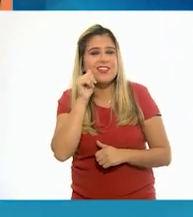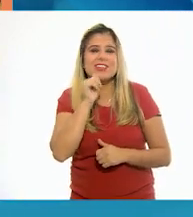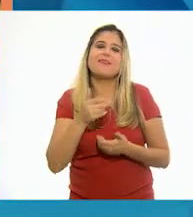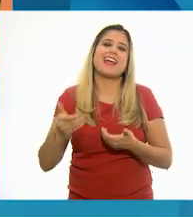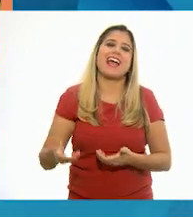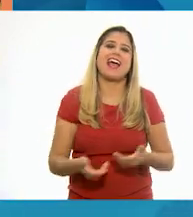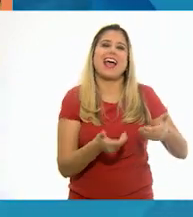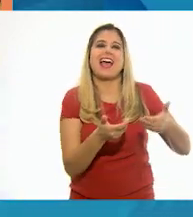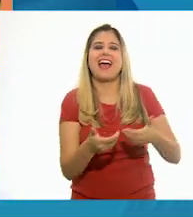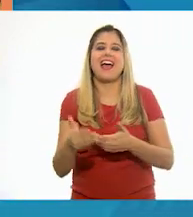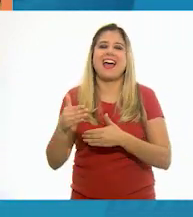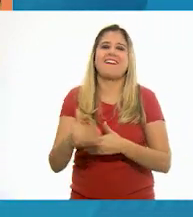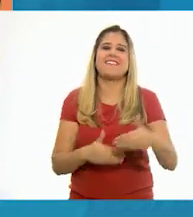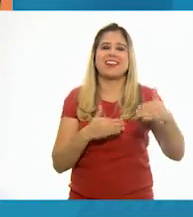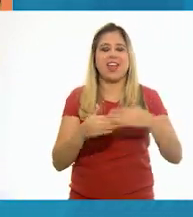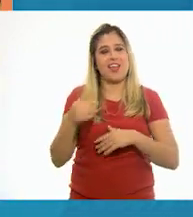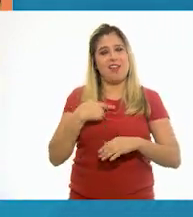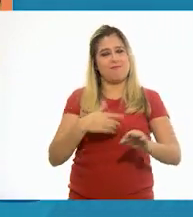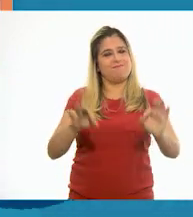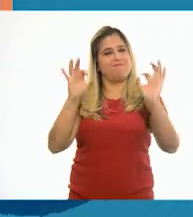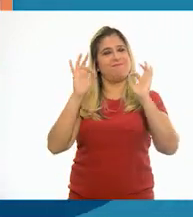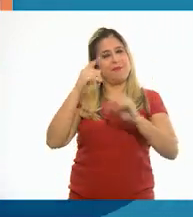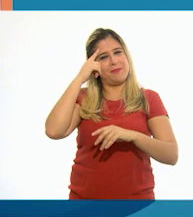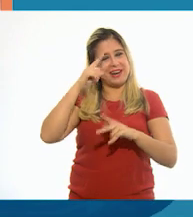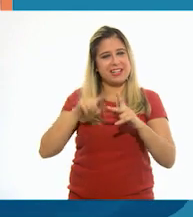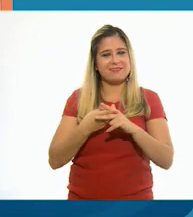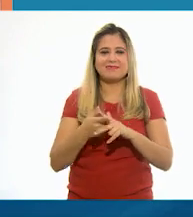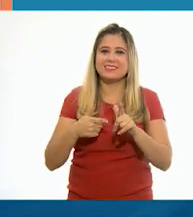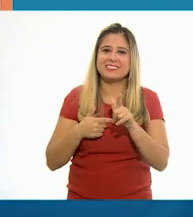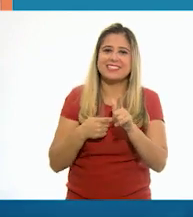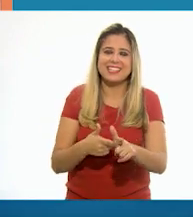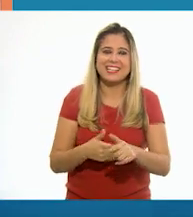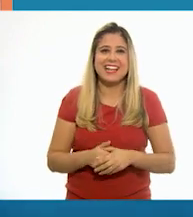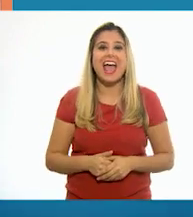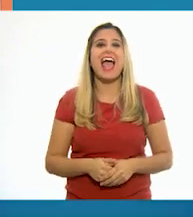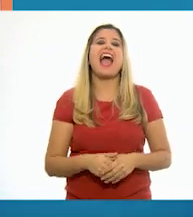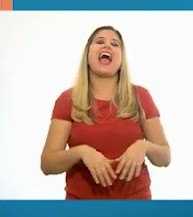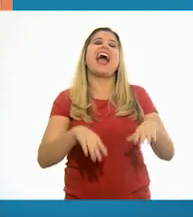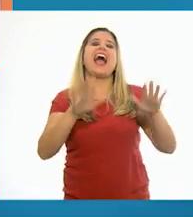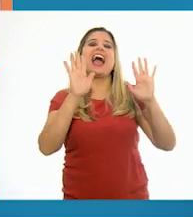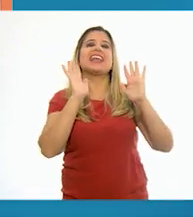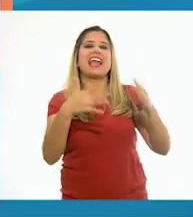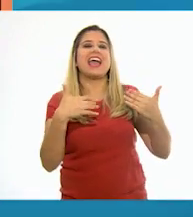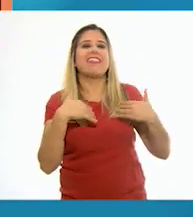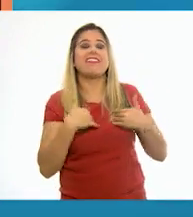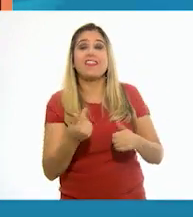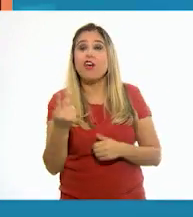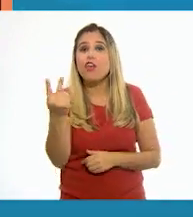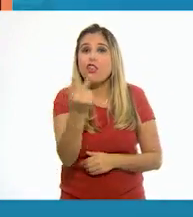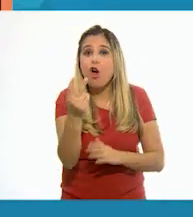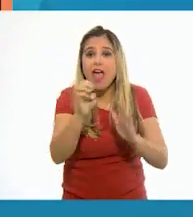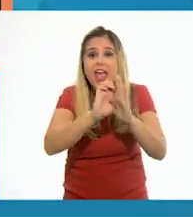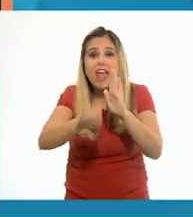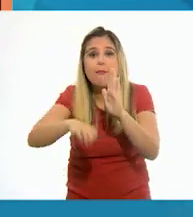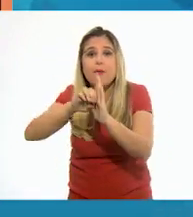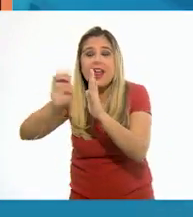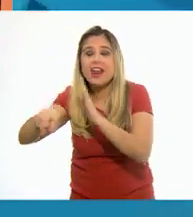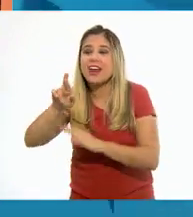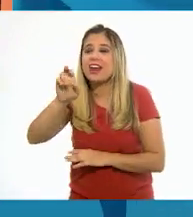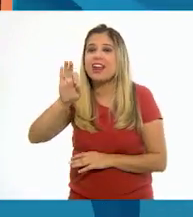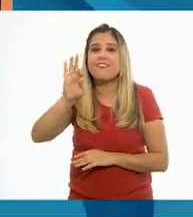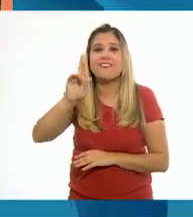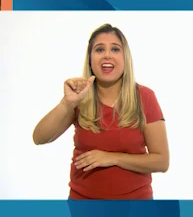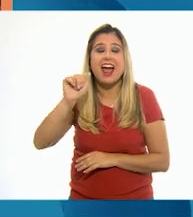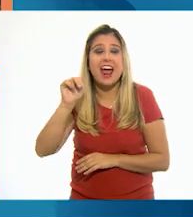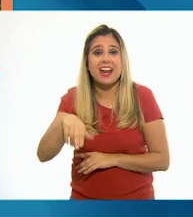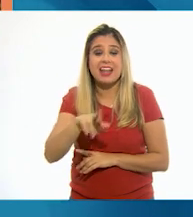camino. Yo ya estoy listo para continuar. Ah, ya entiendo. Están dando ejemplos de refranes.